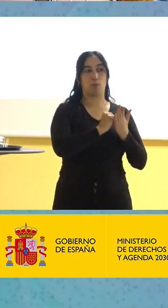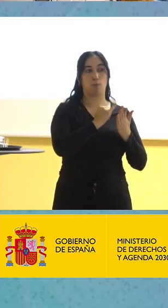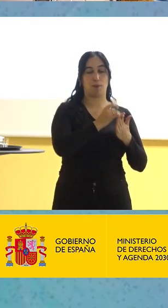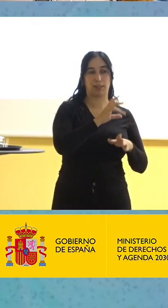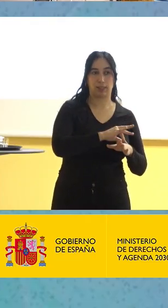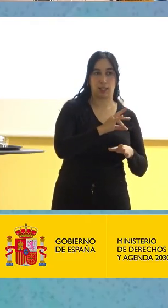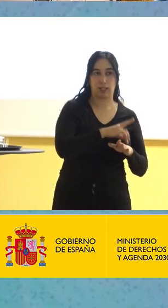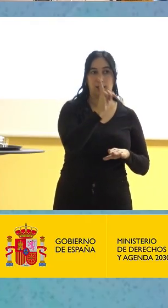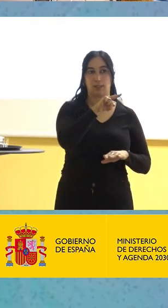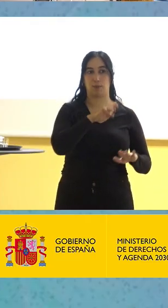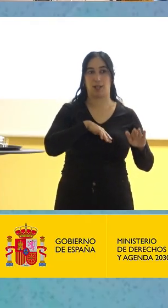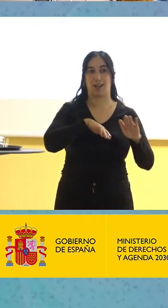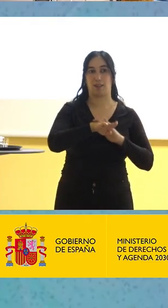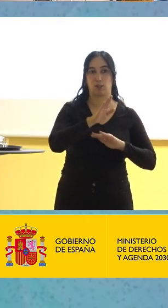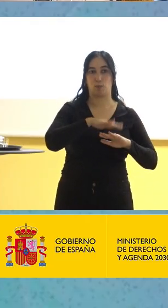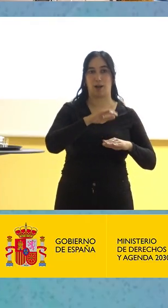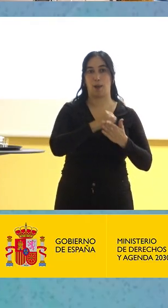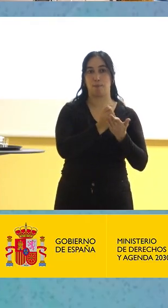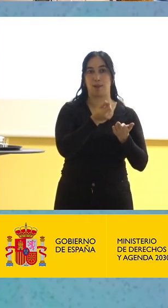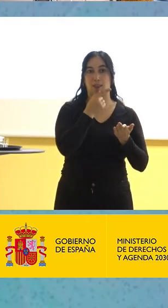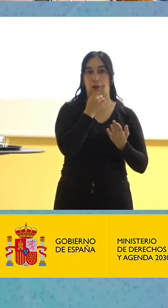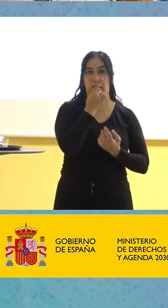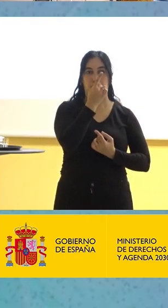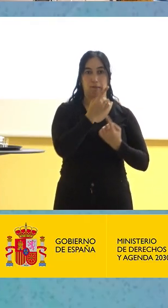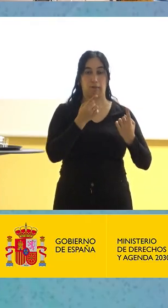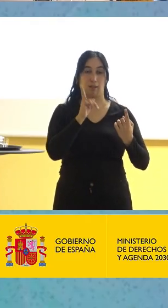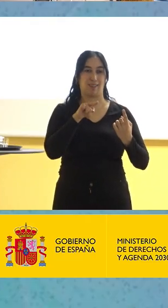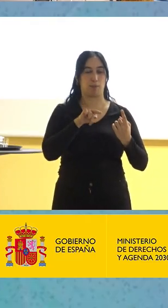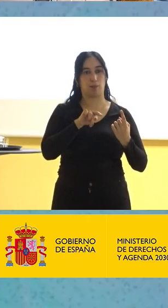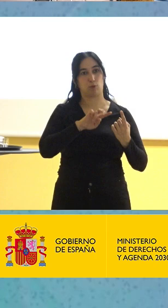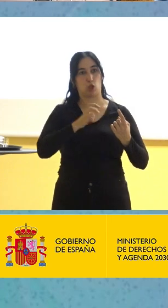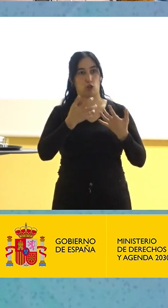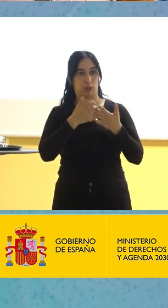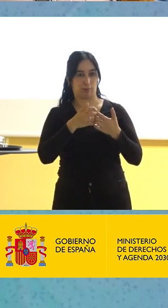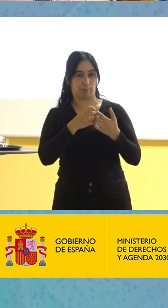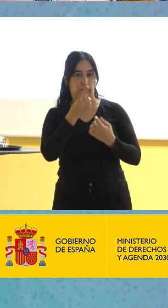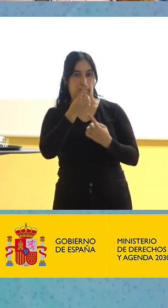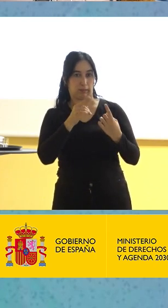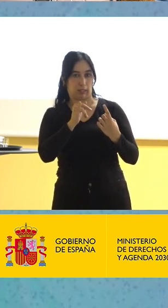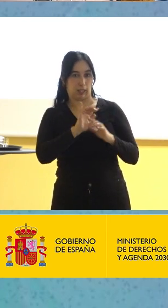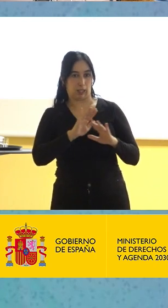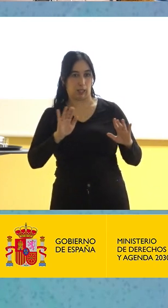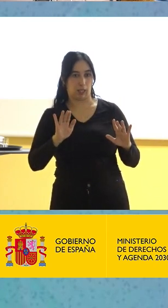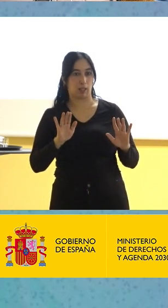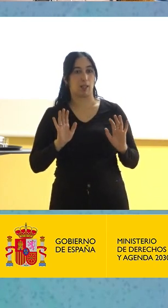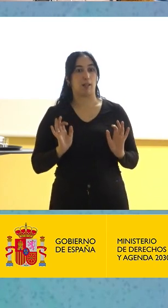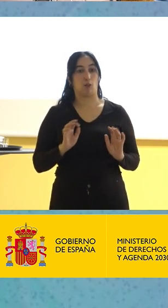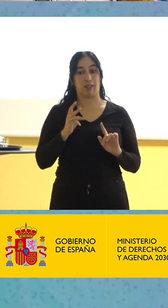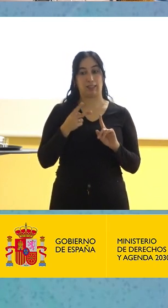clínicos y en el acceso a medicamentos huérfanos y a dispositivos huérfanos. Y, en segundo lugar,